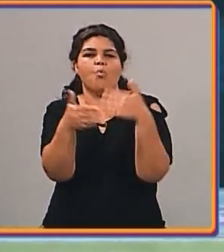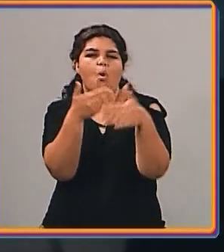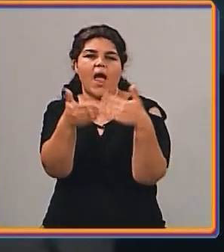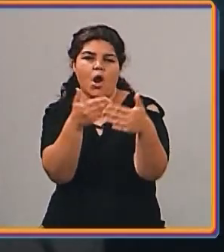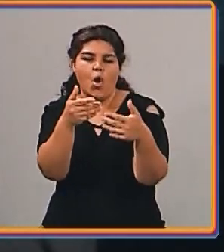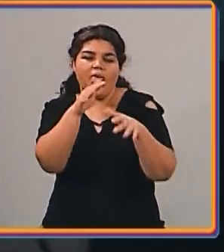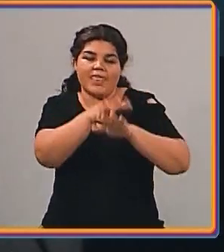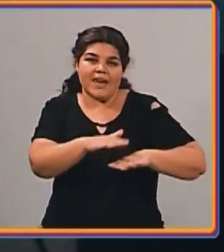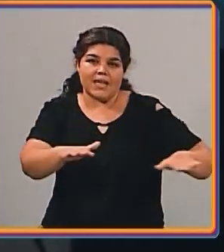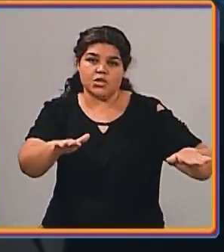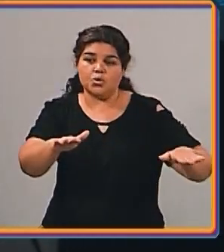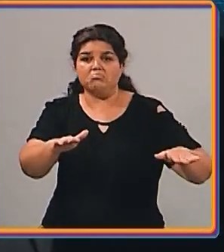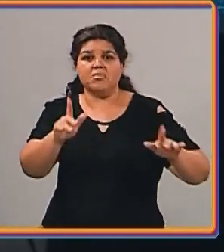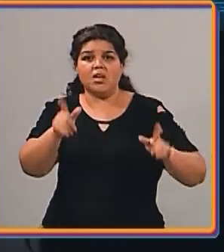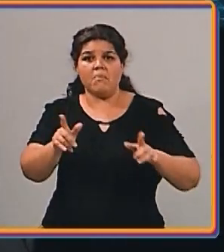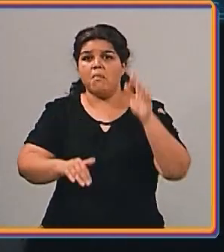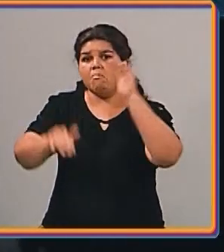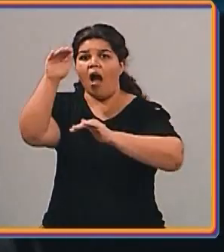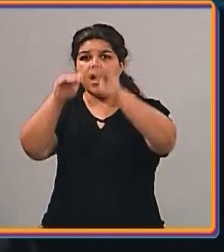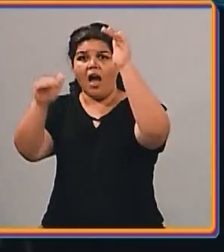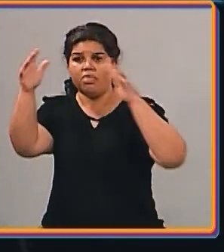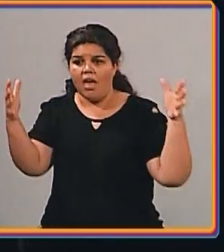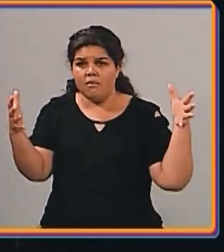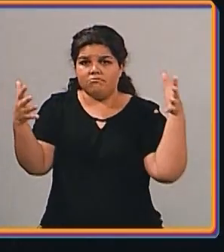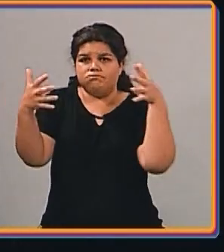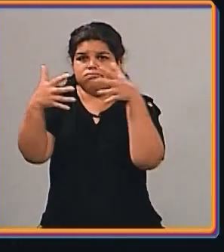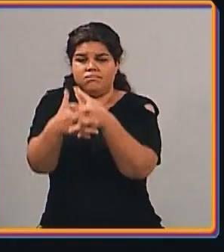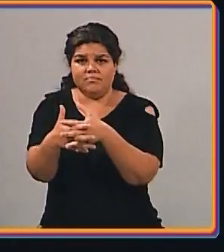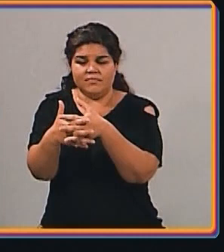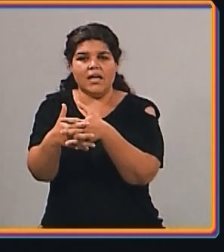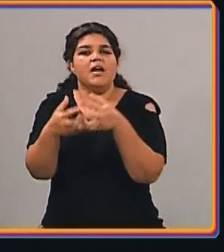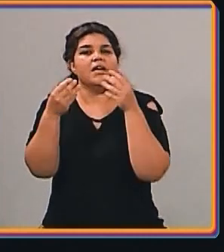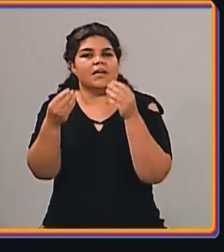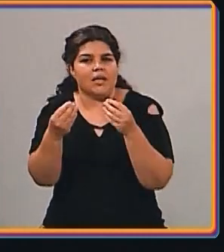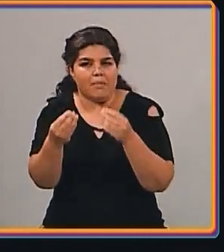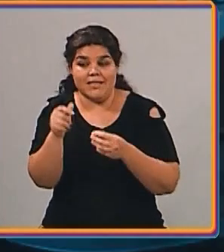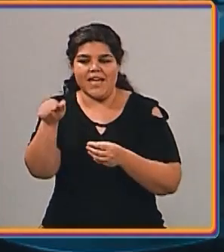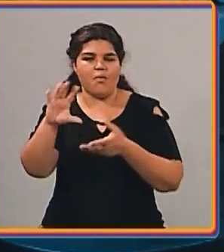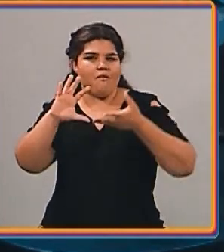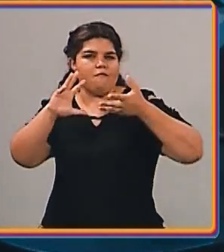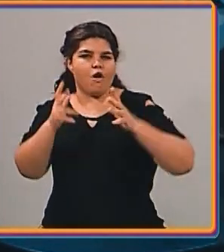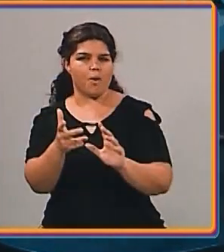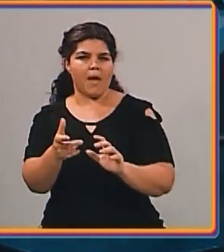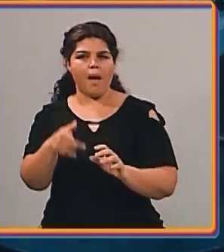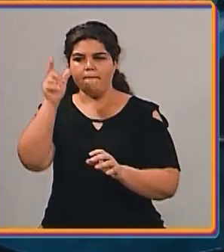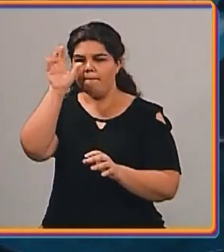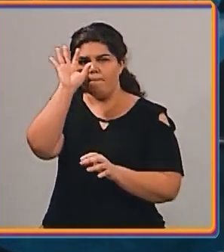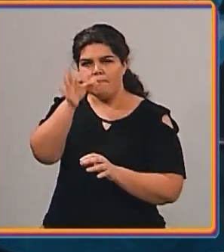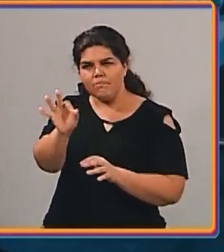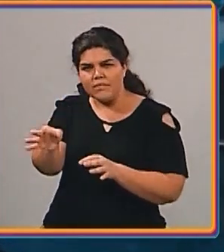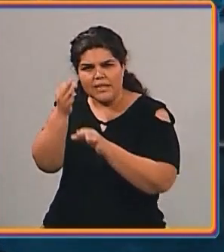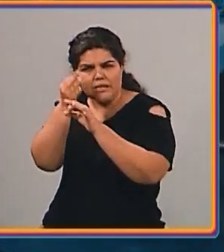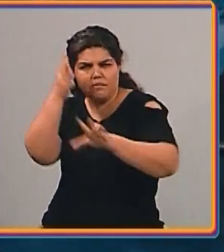experimentado. Su secreto fue no buscar expertos para poder probar su juego, sino un público mucho